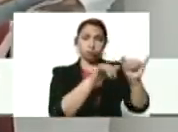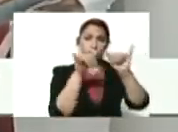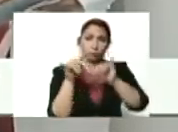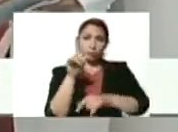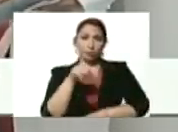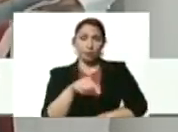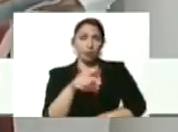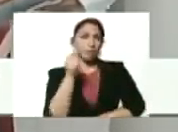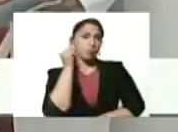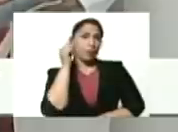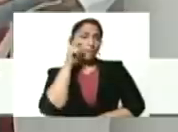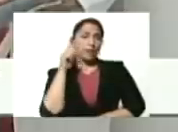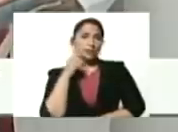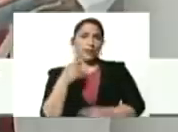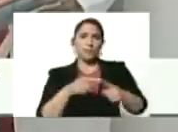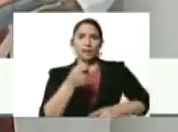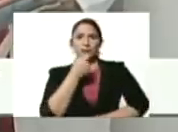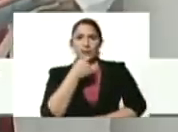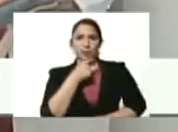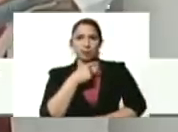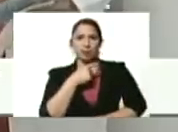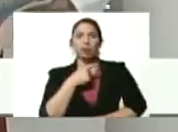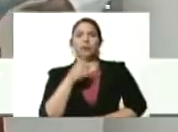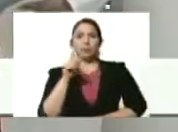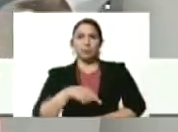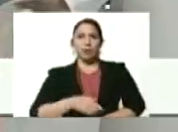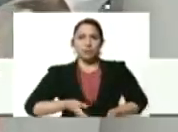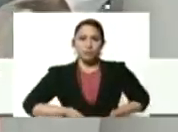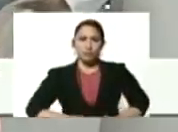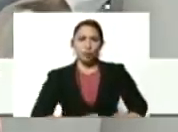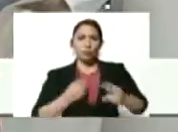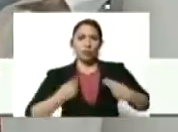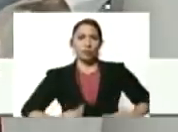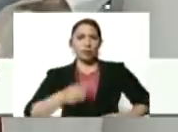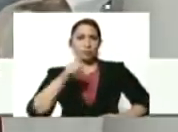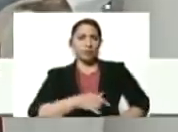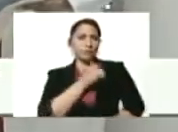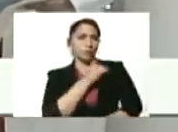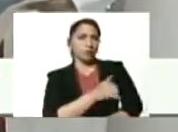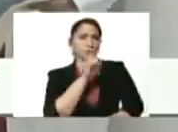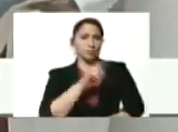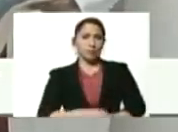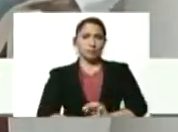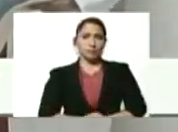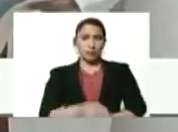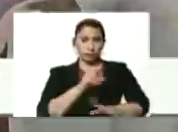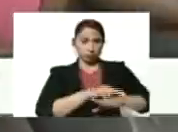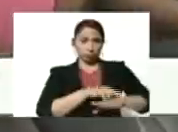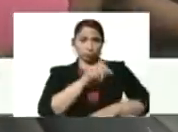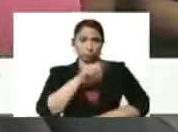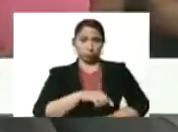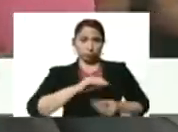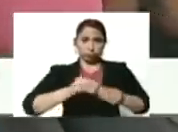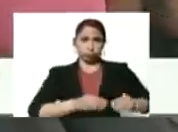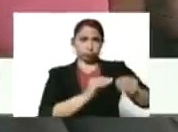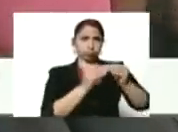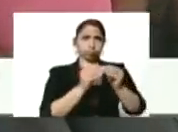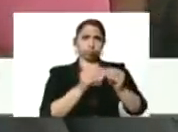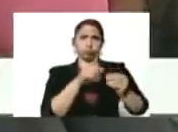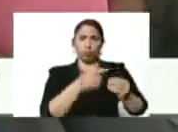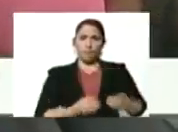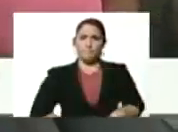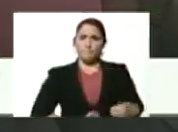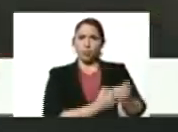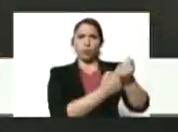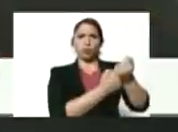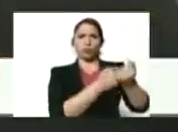mujeres embarazadas para el tratamiento y el parto humanizado. Quiero también informarle, presidente, que este consultorio ha sido un aporte social